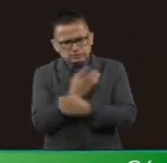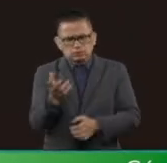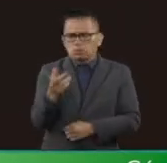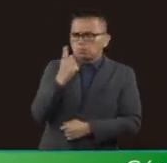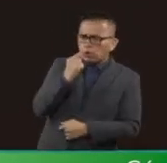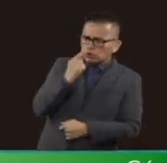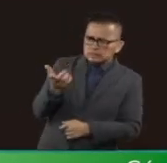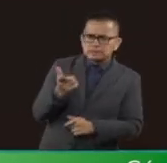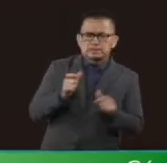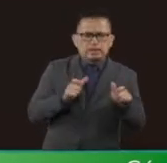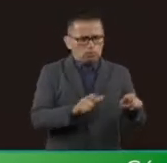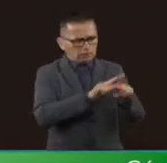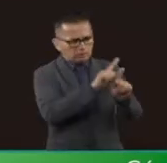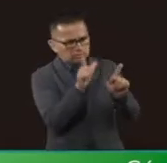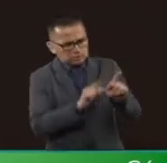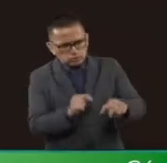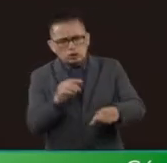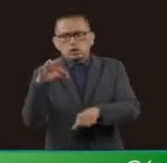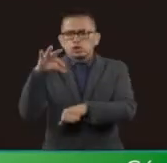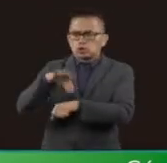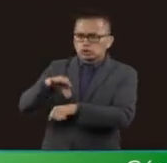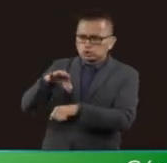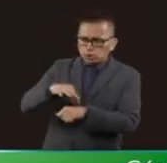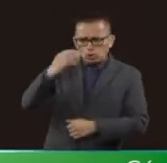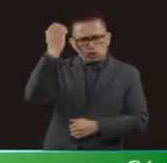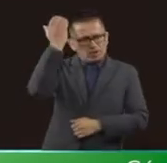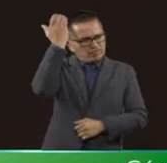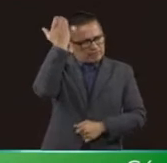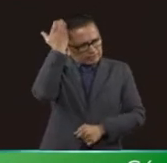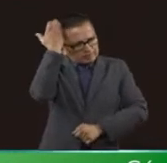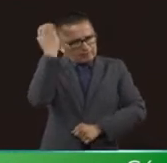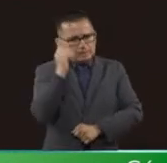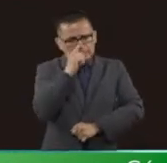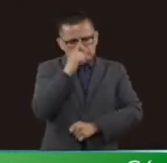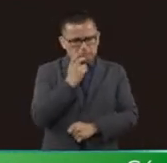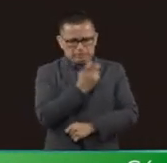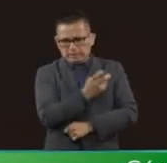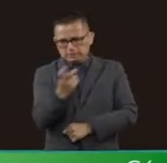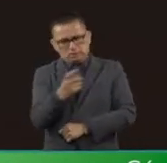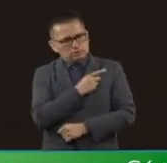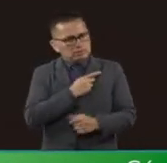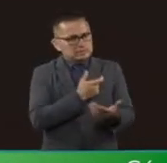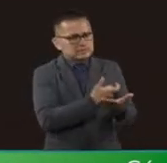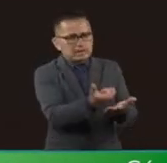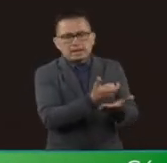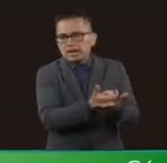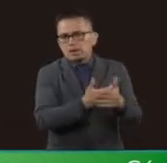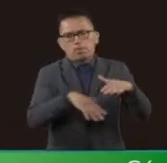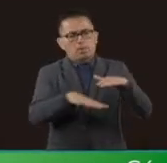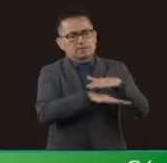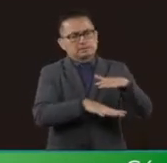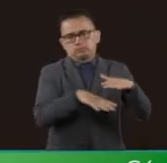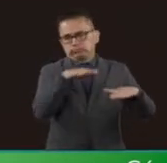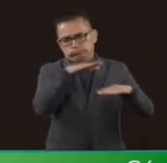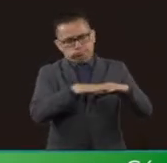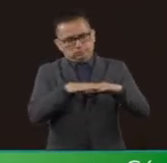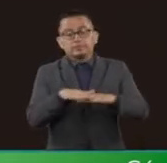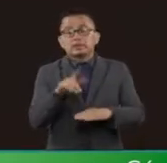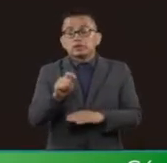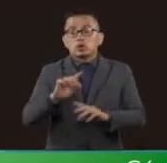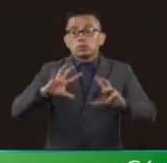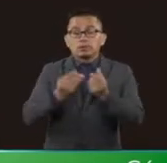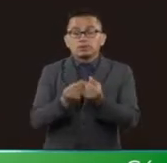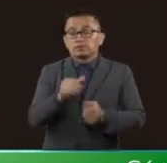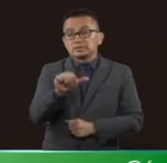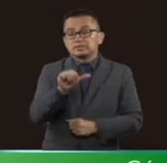nacionales, médicos, médicas, enfermeras, enfermeros, un salario base que en este momento es de 16,000 pesos.